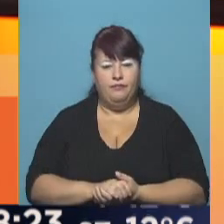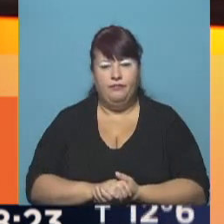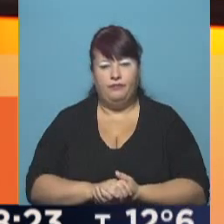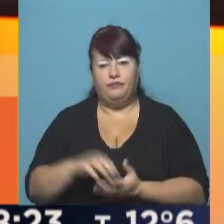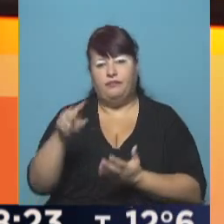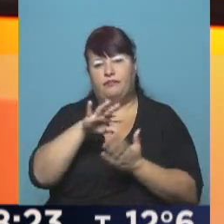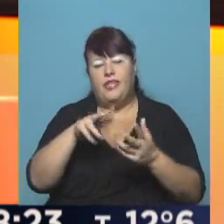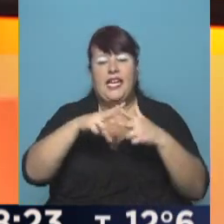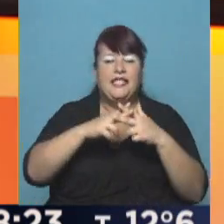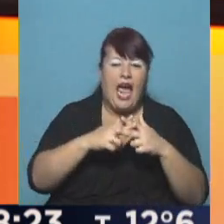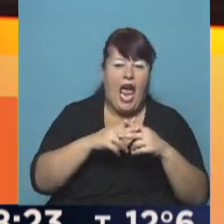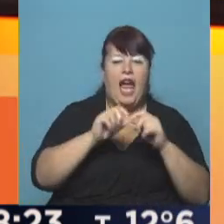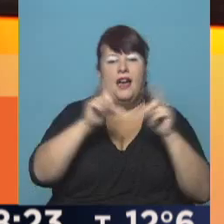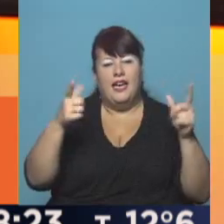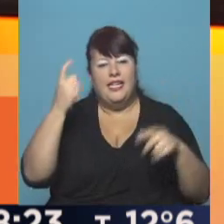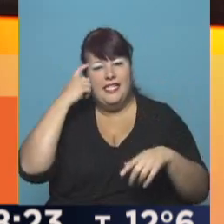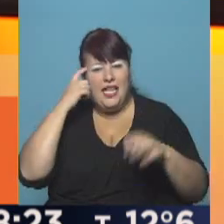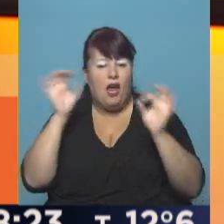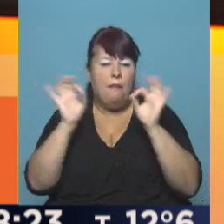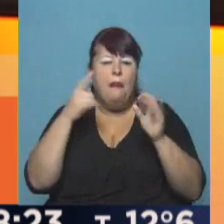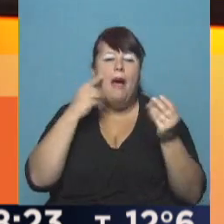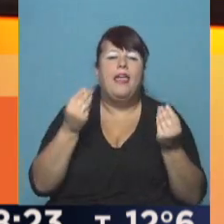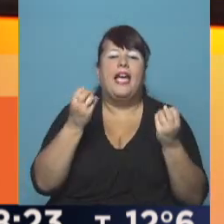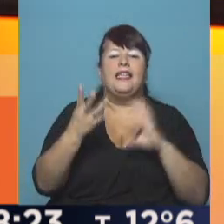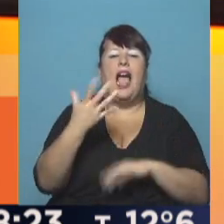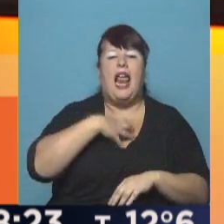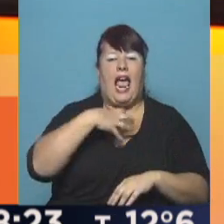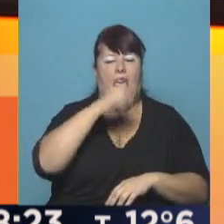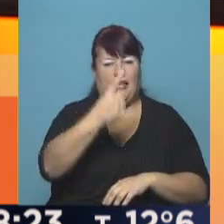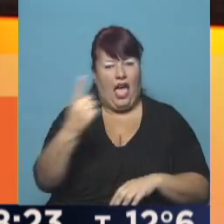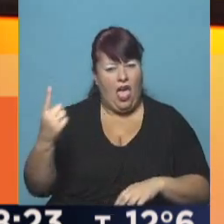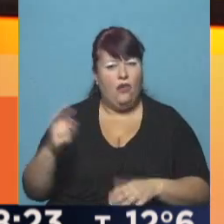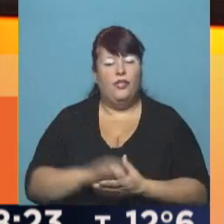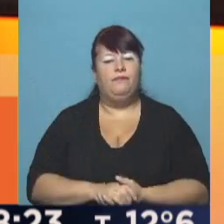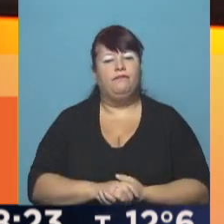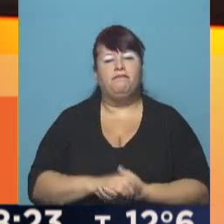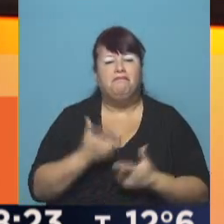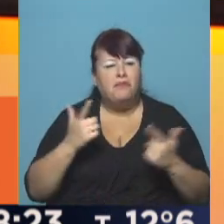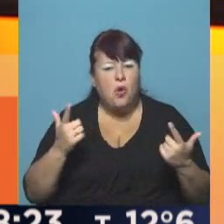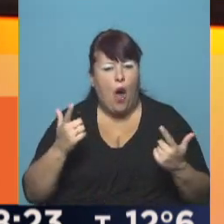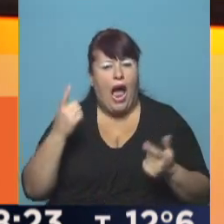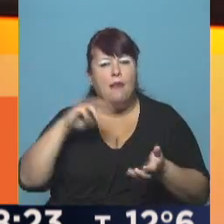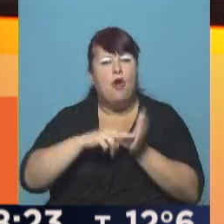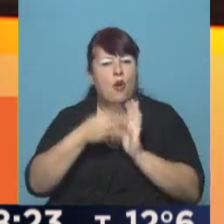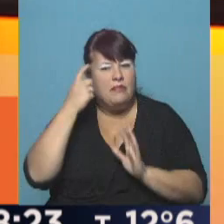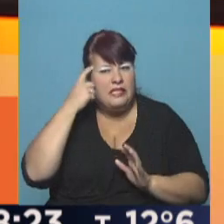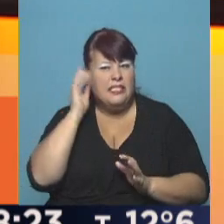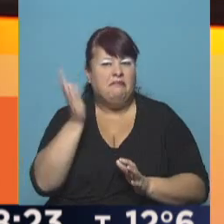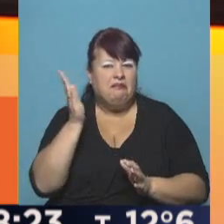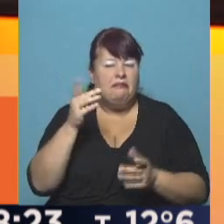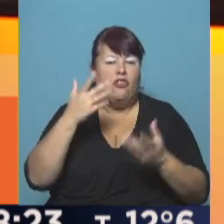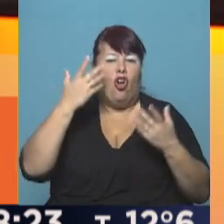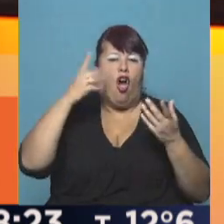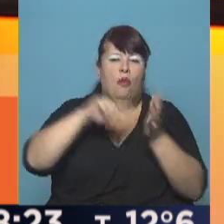con técnicas proyectivas y psicométricas para estudiar el tipo de personalidad y demás, y no encuentran psicopatía ni perversión con